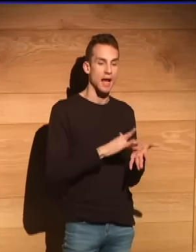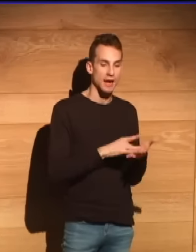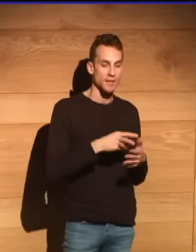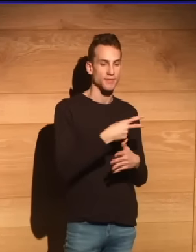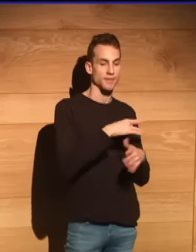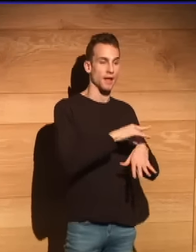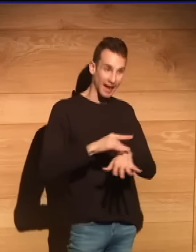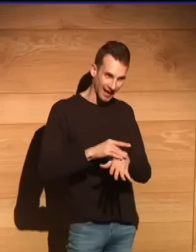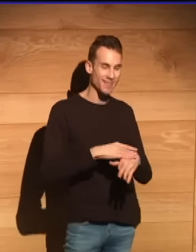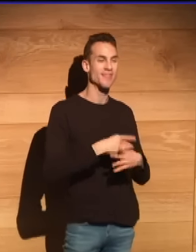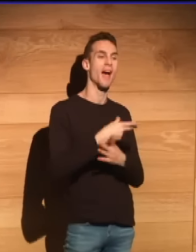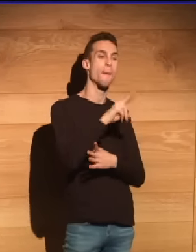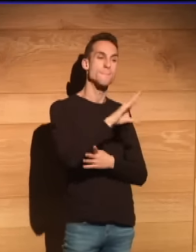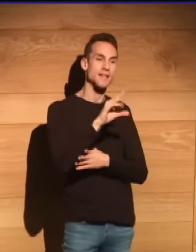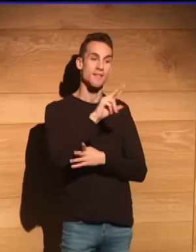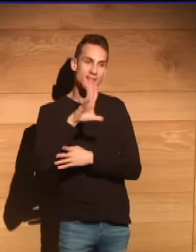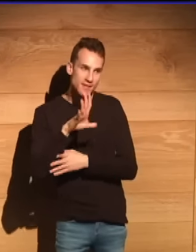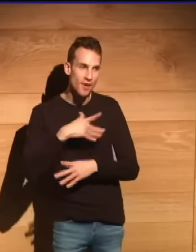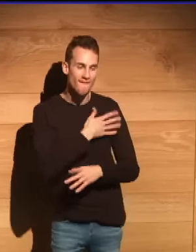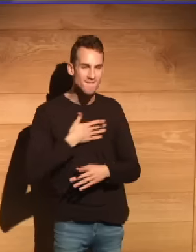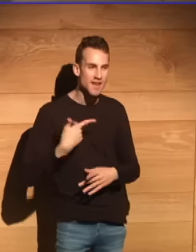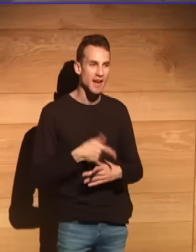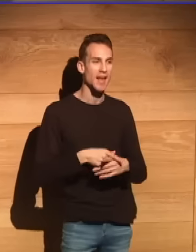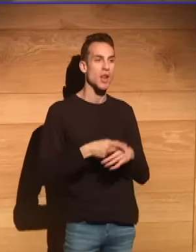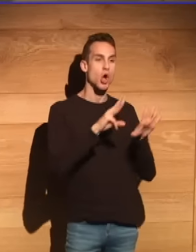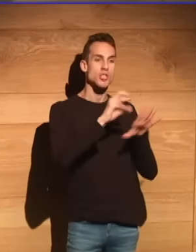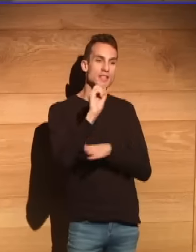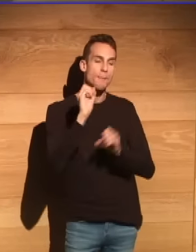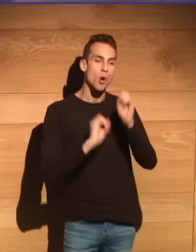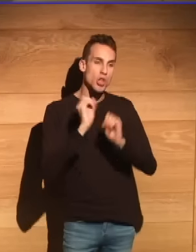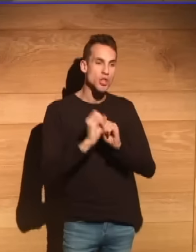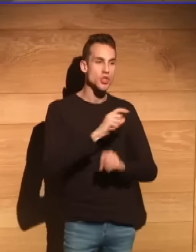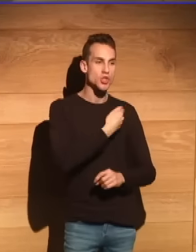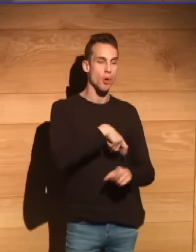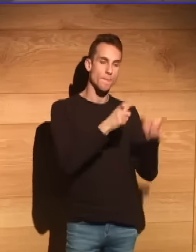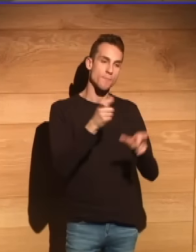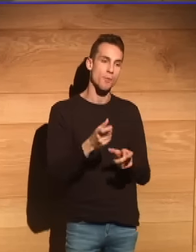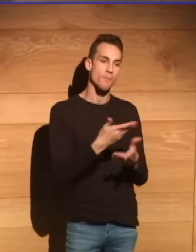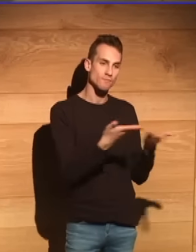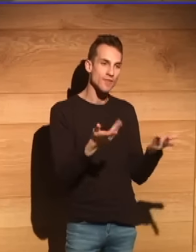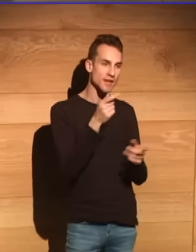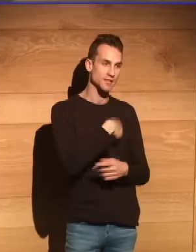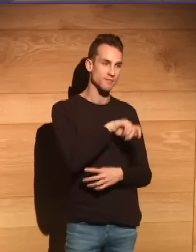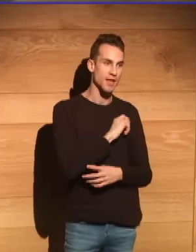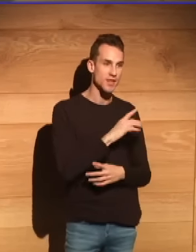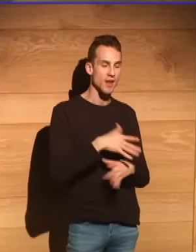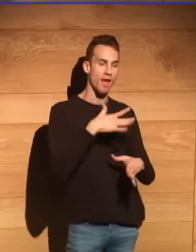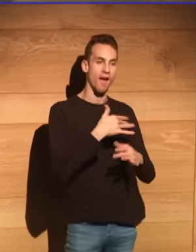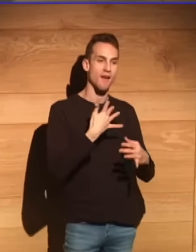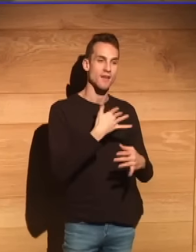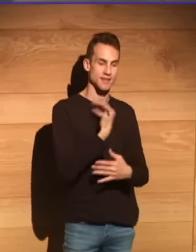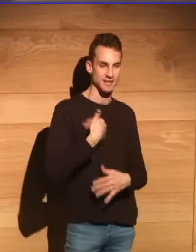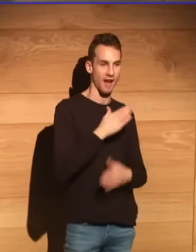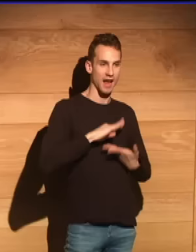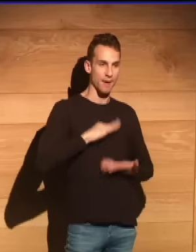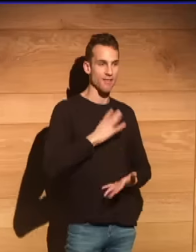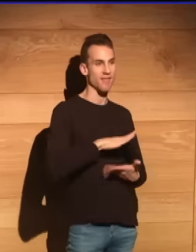que el 80% de la población española tenga habilidades digitales, garantizando que el 50%